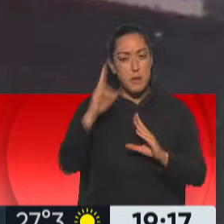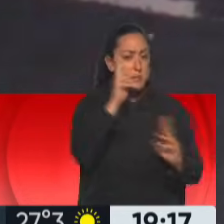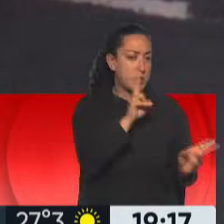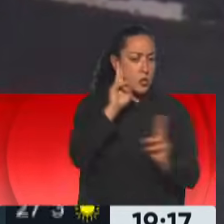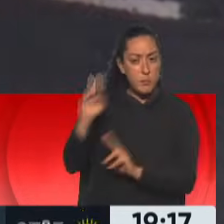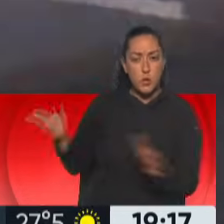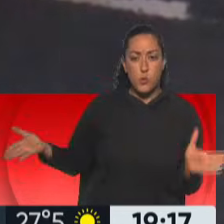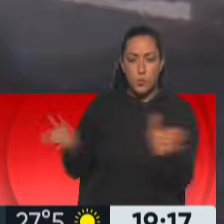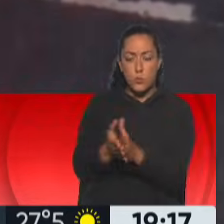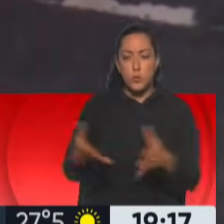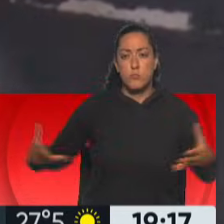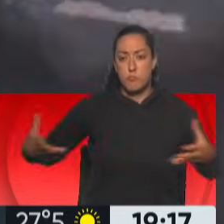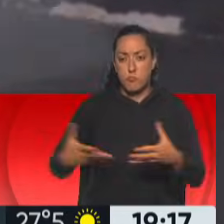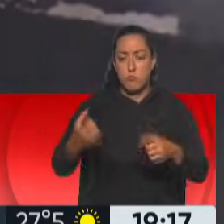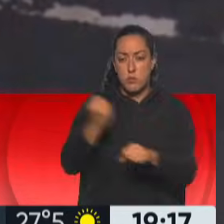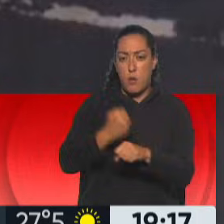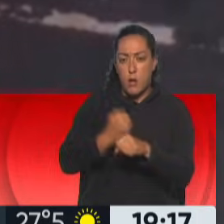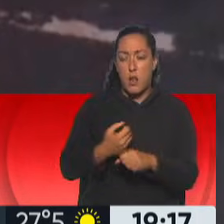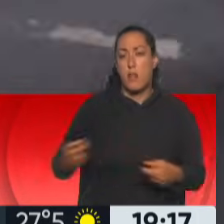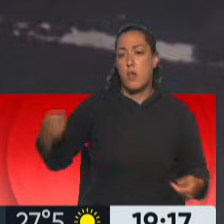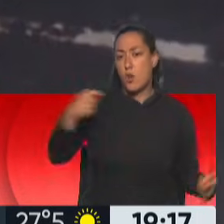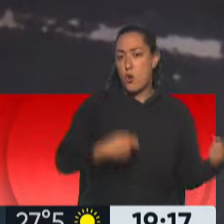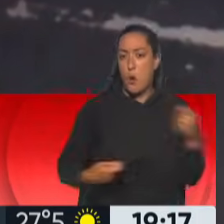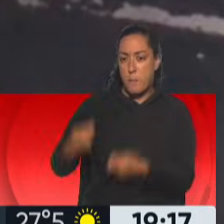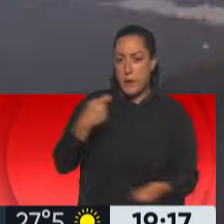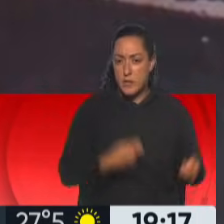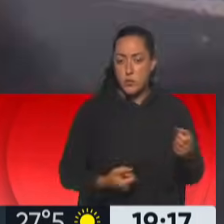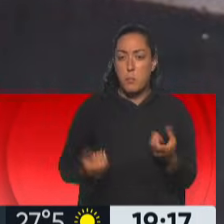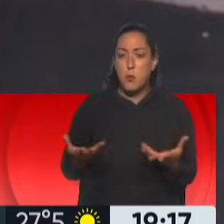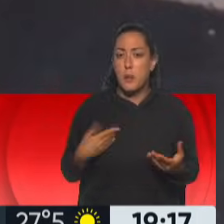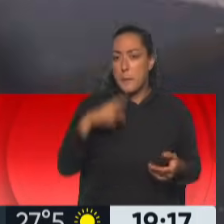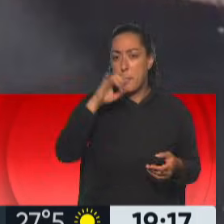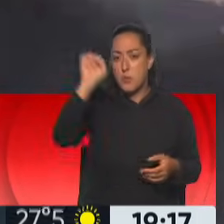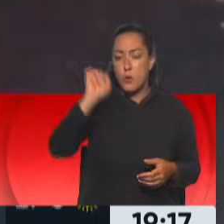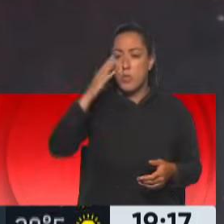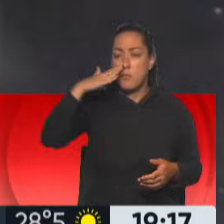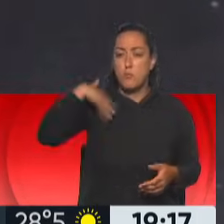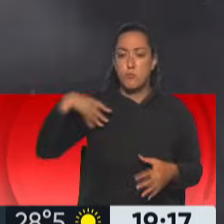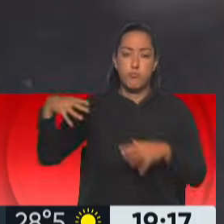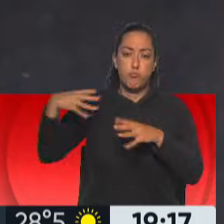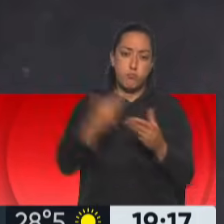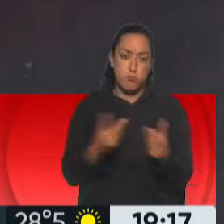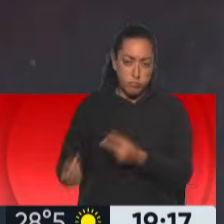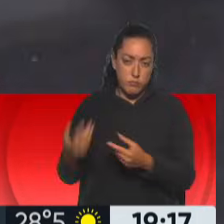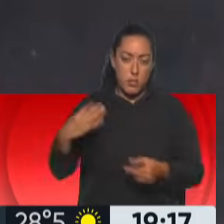a trabajar juntos en una agenda de cooperación después de la captura de Maduro. funcionarios de Estados Unidos avanzan en